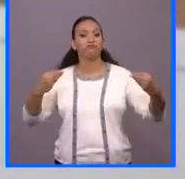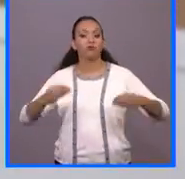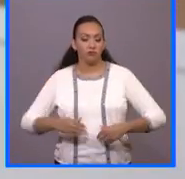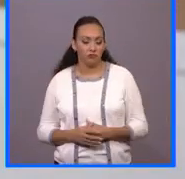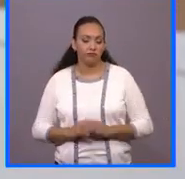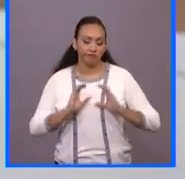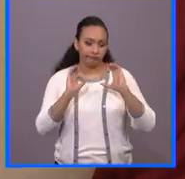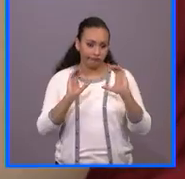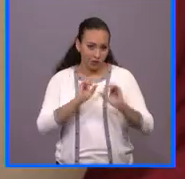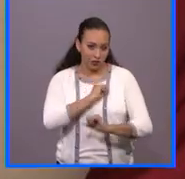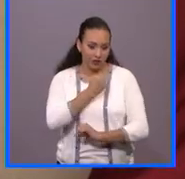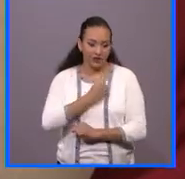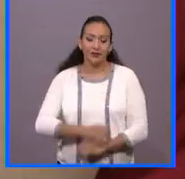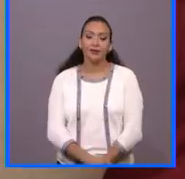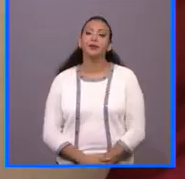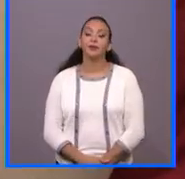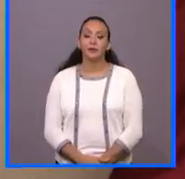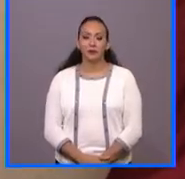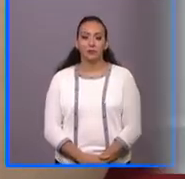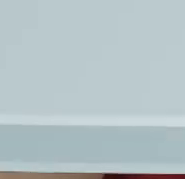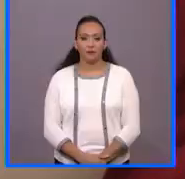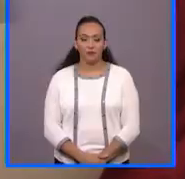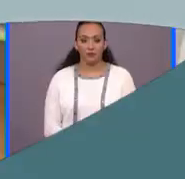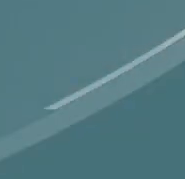de la Federación, Laura Murillo.